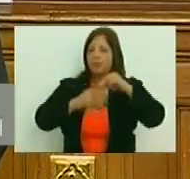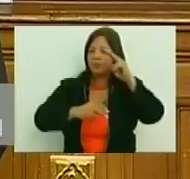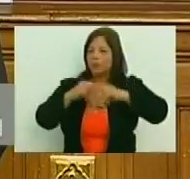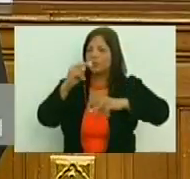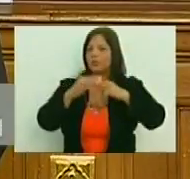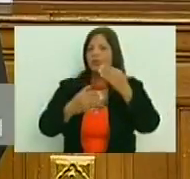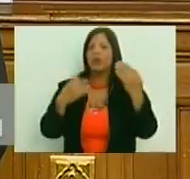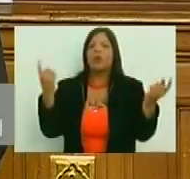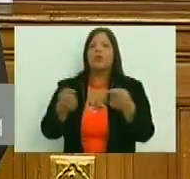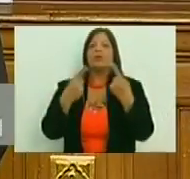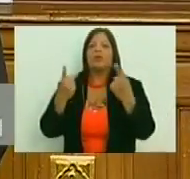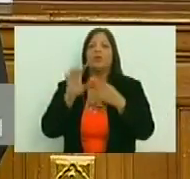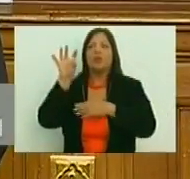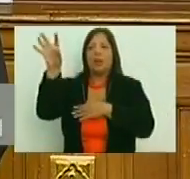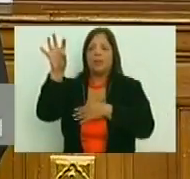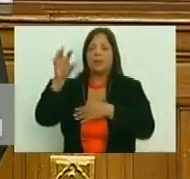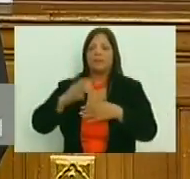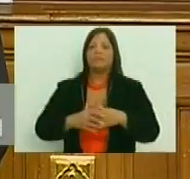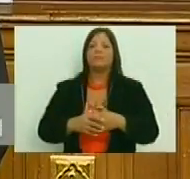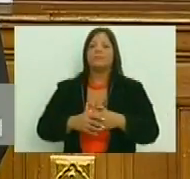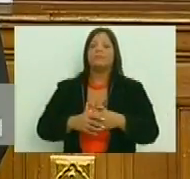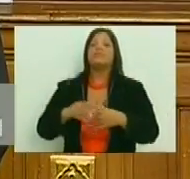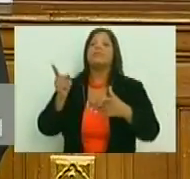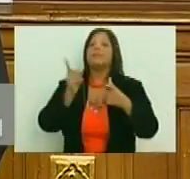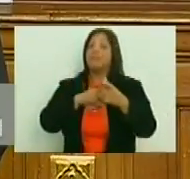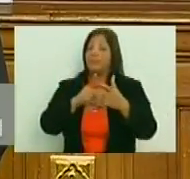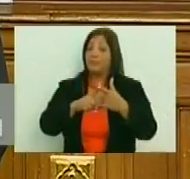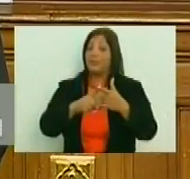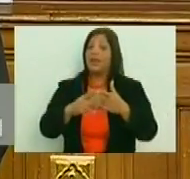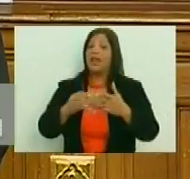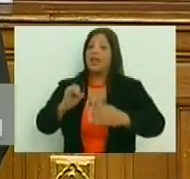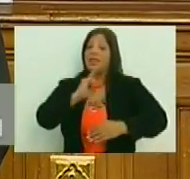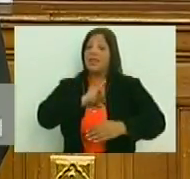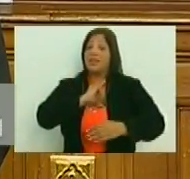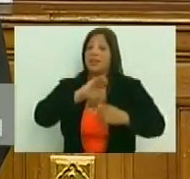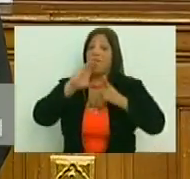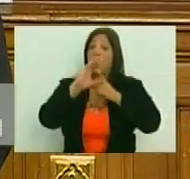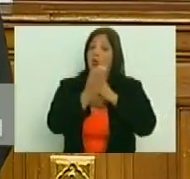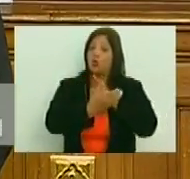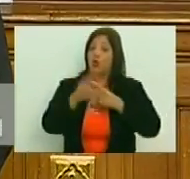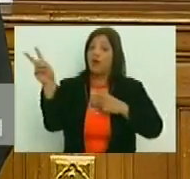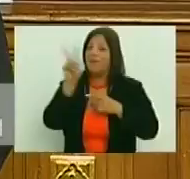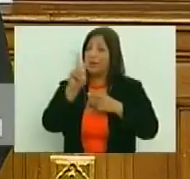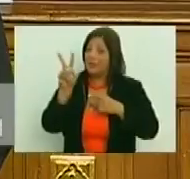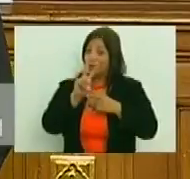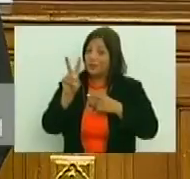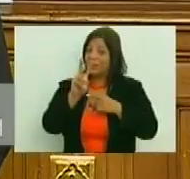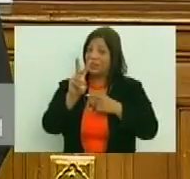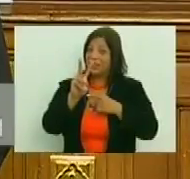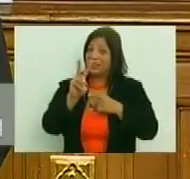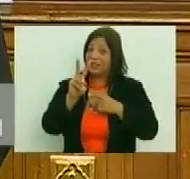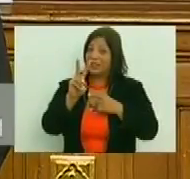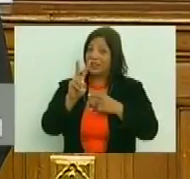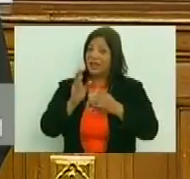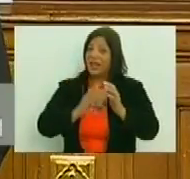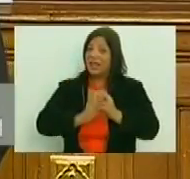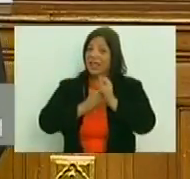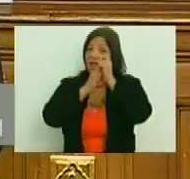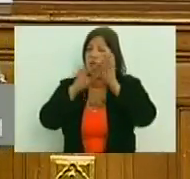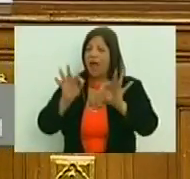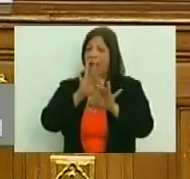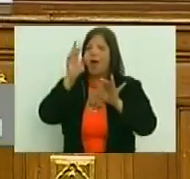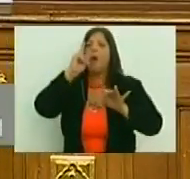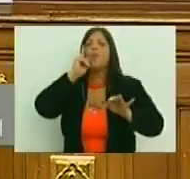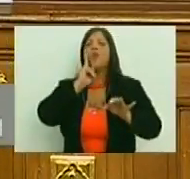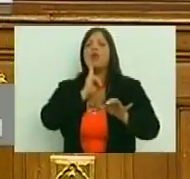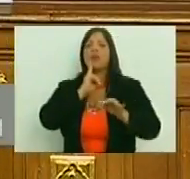constructor del porvenir de la patria. Considerando que la identidad cultural venezolana, nutrida del ideario bolivariano